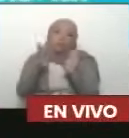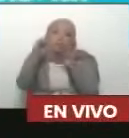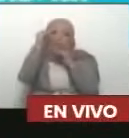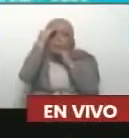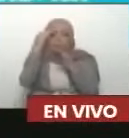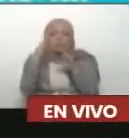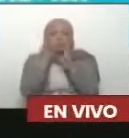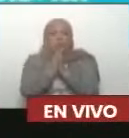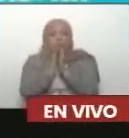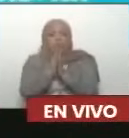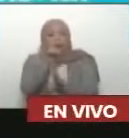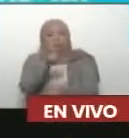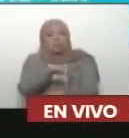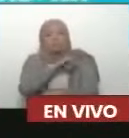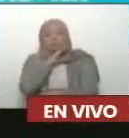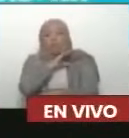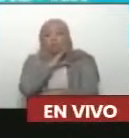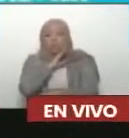gente.